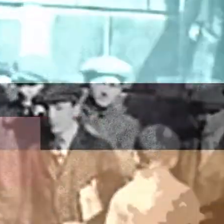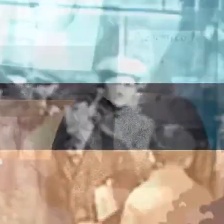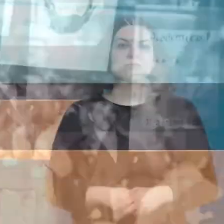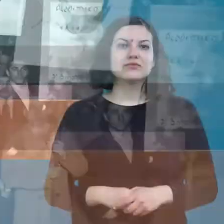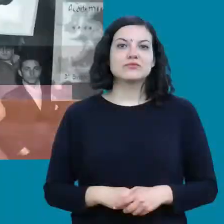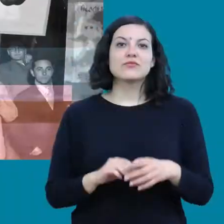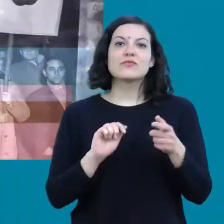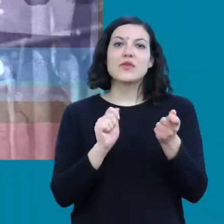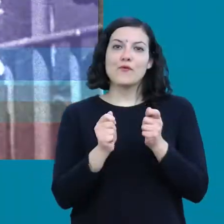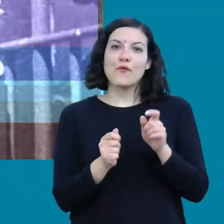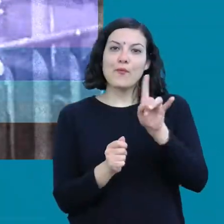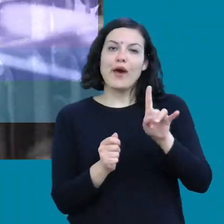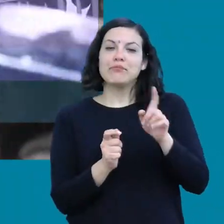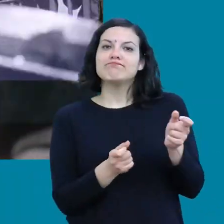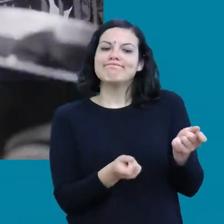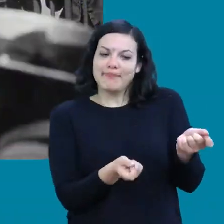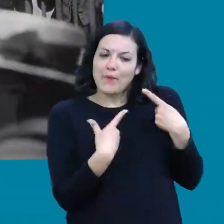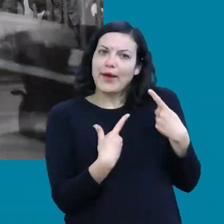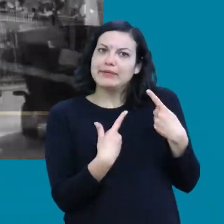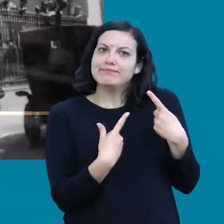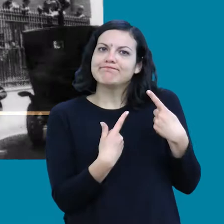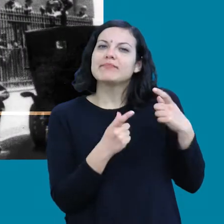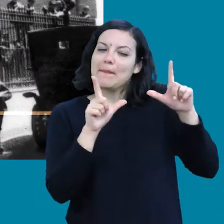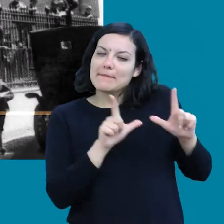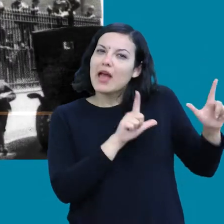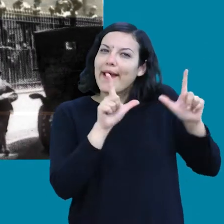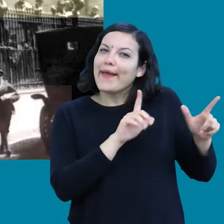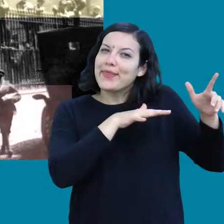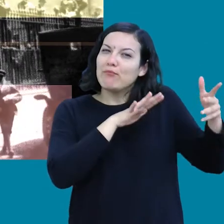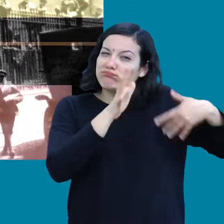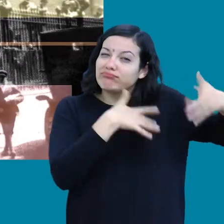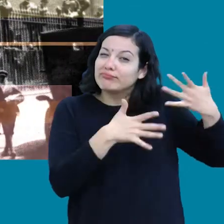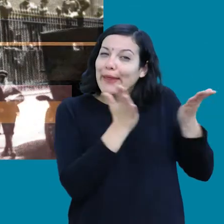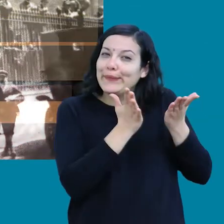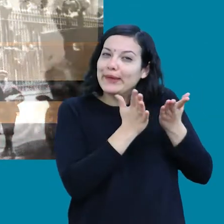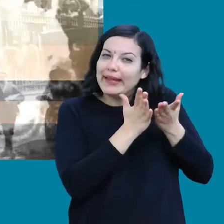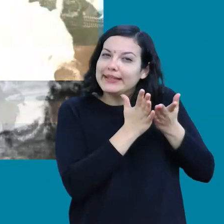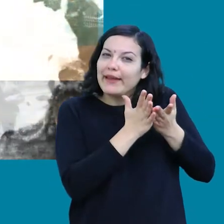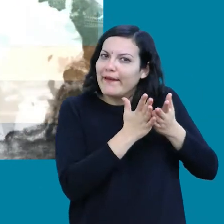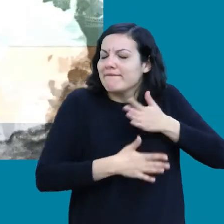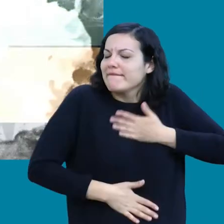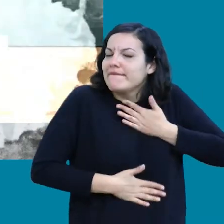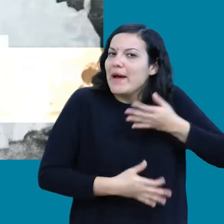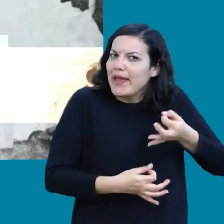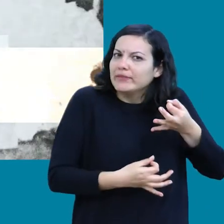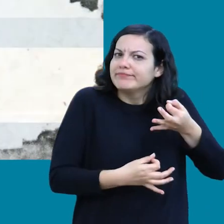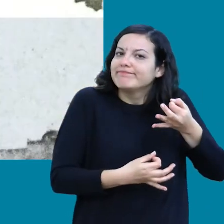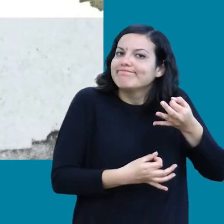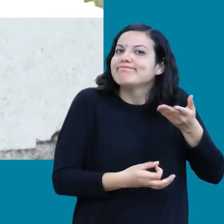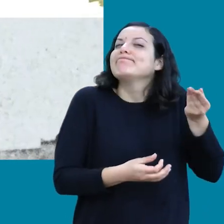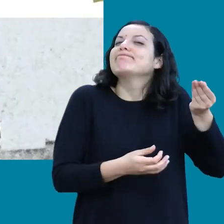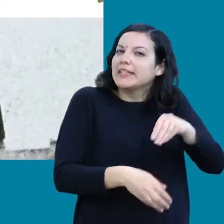La reforma nos devuelve no solo las imágenes de la revuelta estudiantil, que son absolutamente